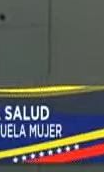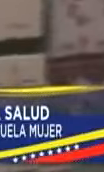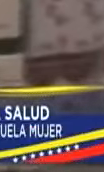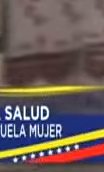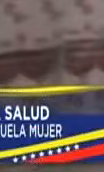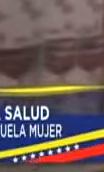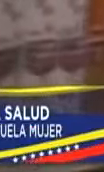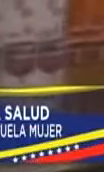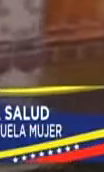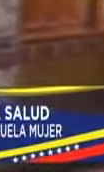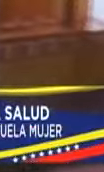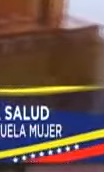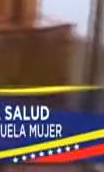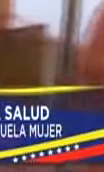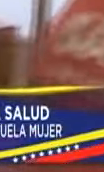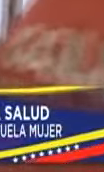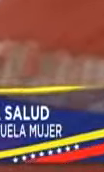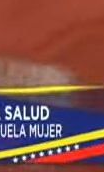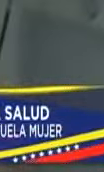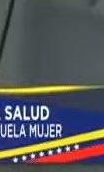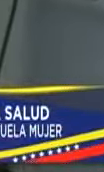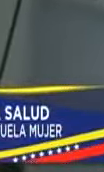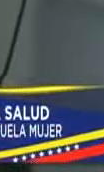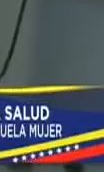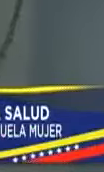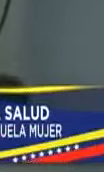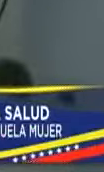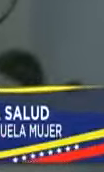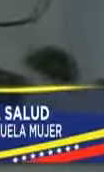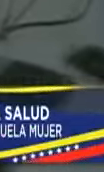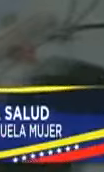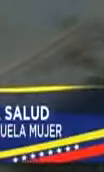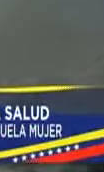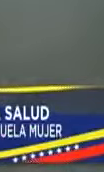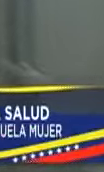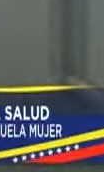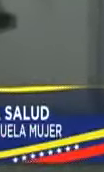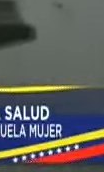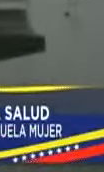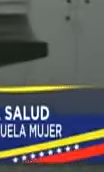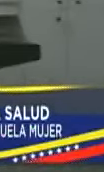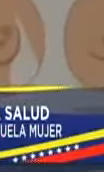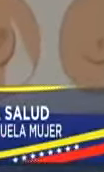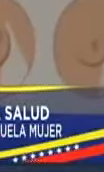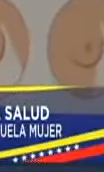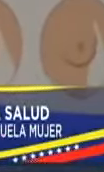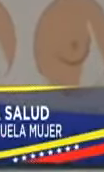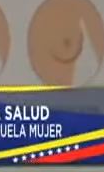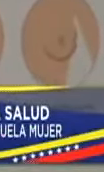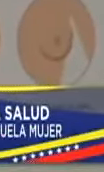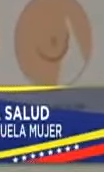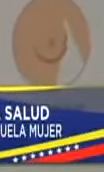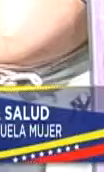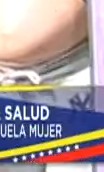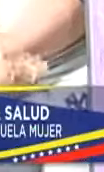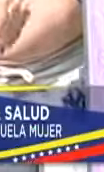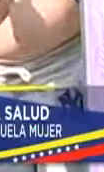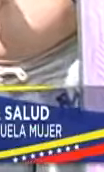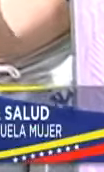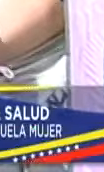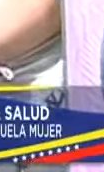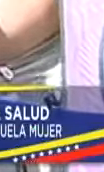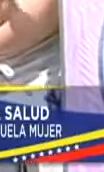de la República Bolivariana de Venezuela. Y aquí está mi gallo pinto, y aquí está